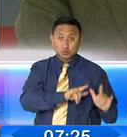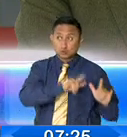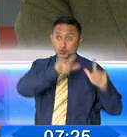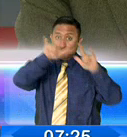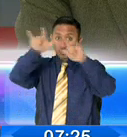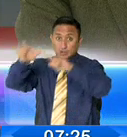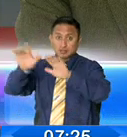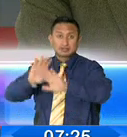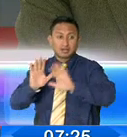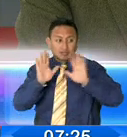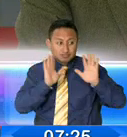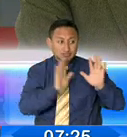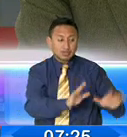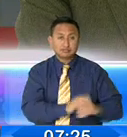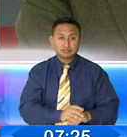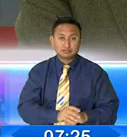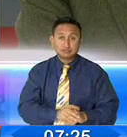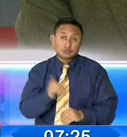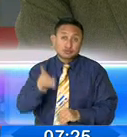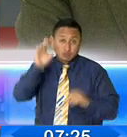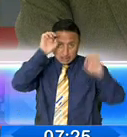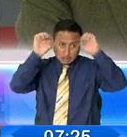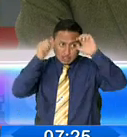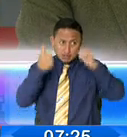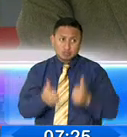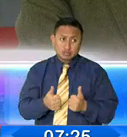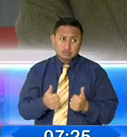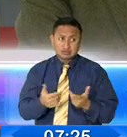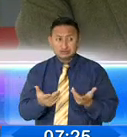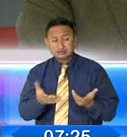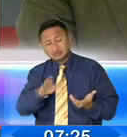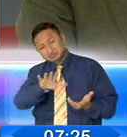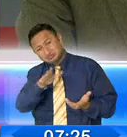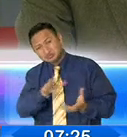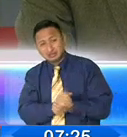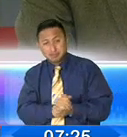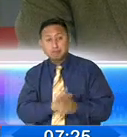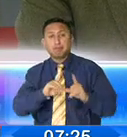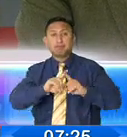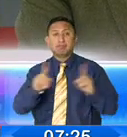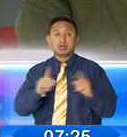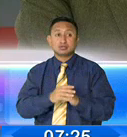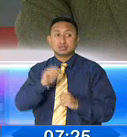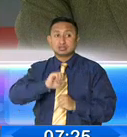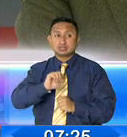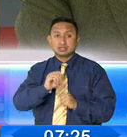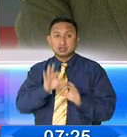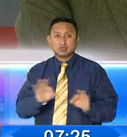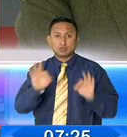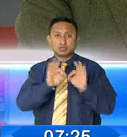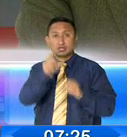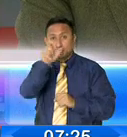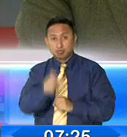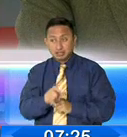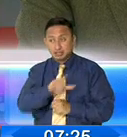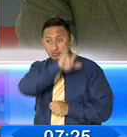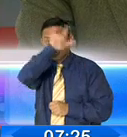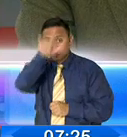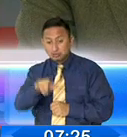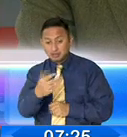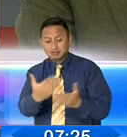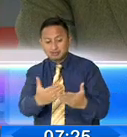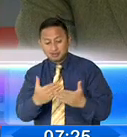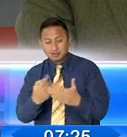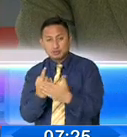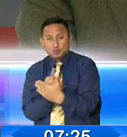son estrategias que no han resultado ser tan eficientes, pero sí un aislamiento de los pasajeros que provienen de